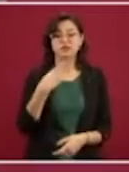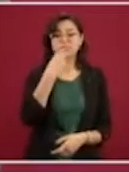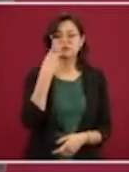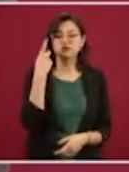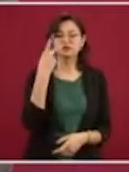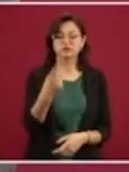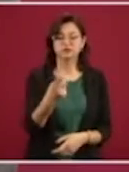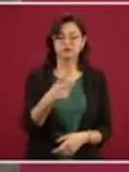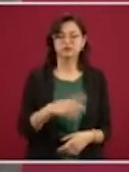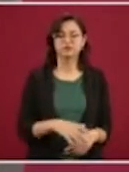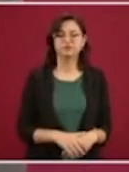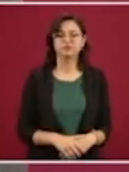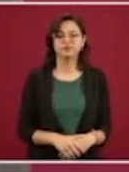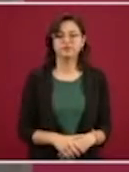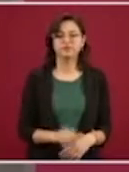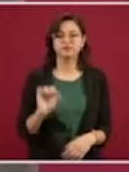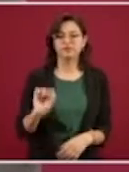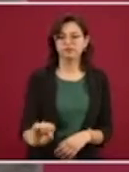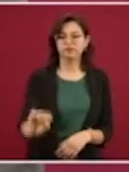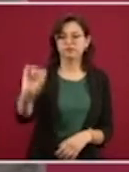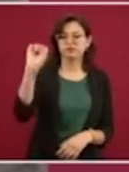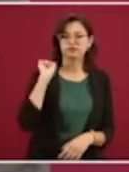El sábado, como a ustedes les consta,